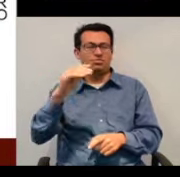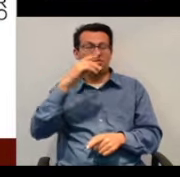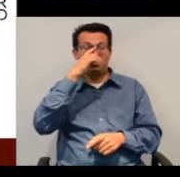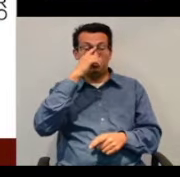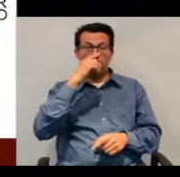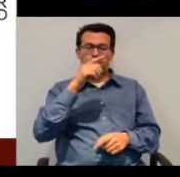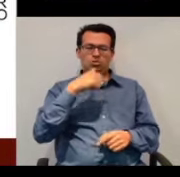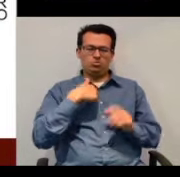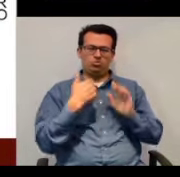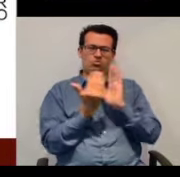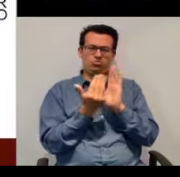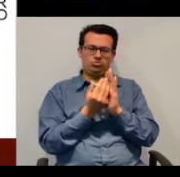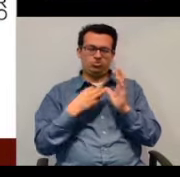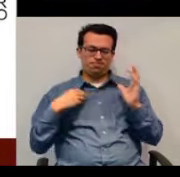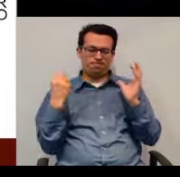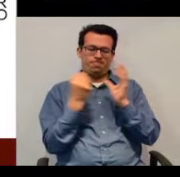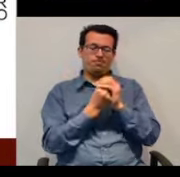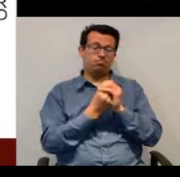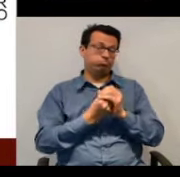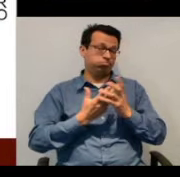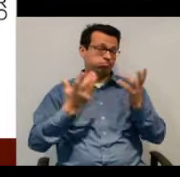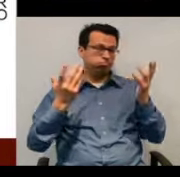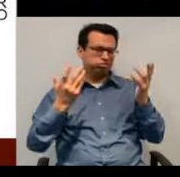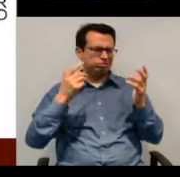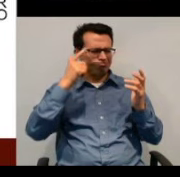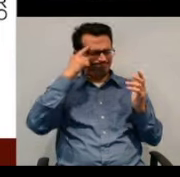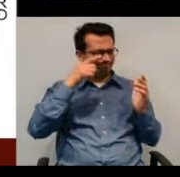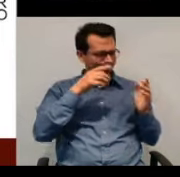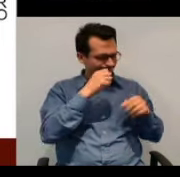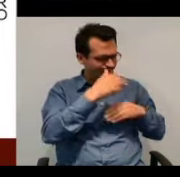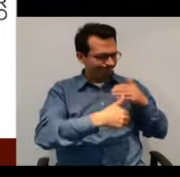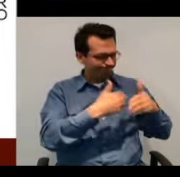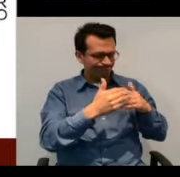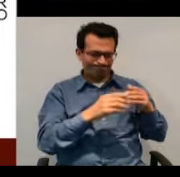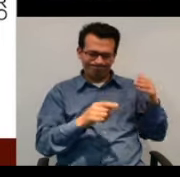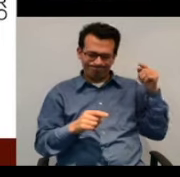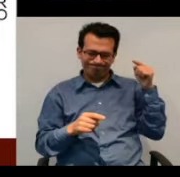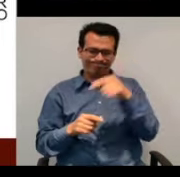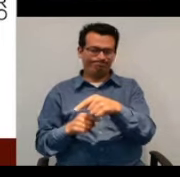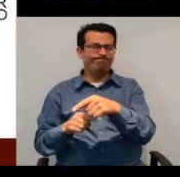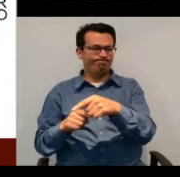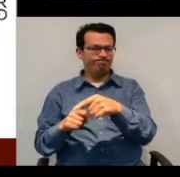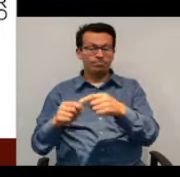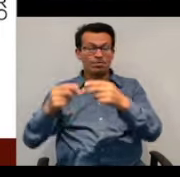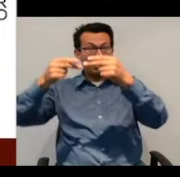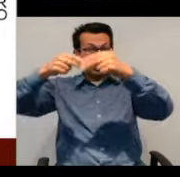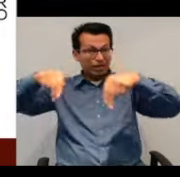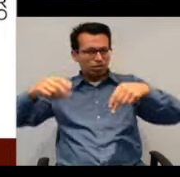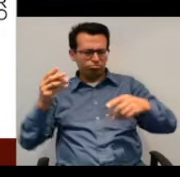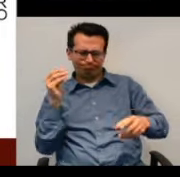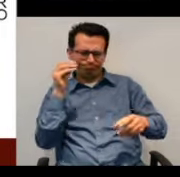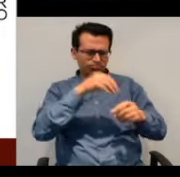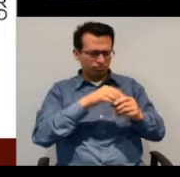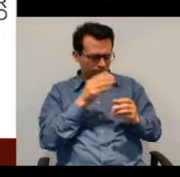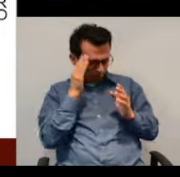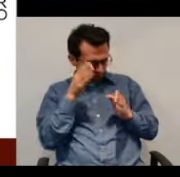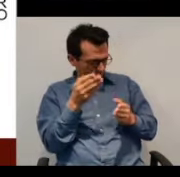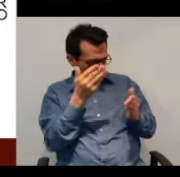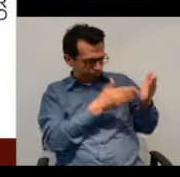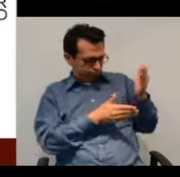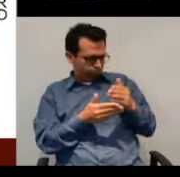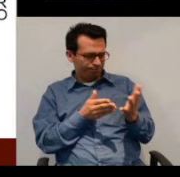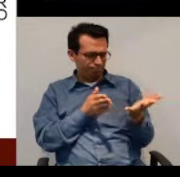piedras angulares de este trabajo sobre género. El género debe trascender y debe llegar a todas estas poblaciones. El análisis